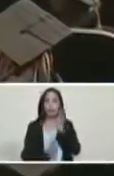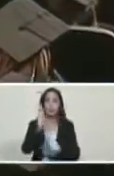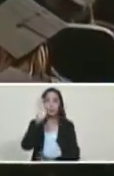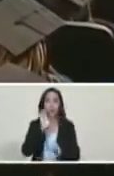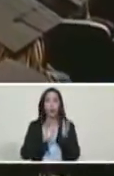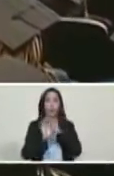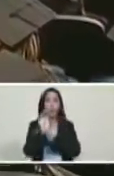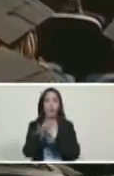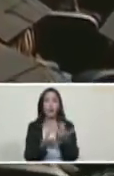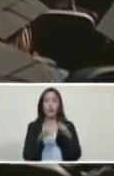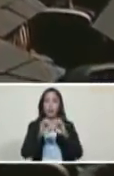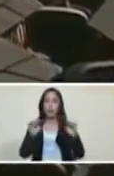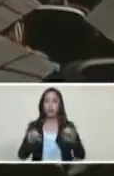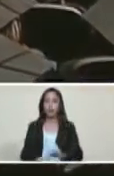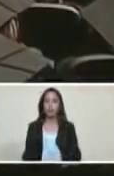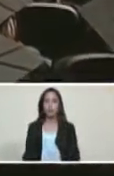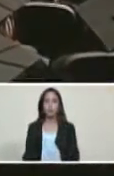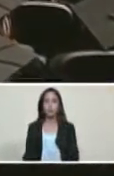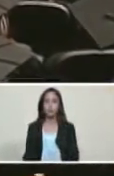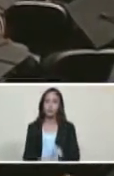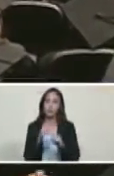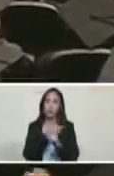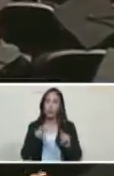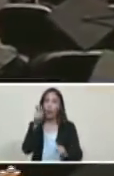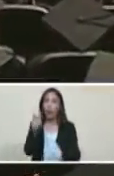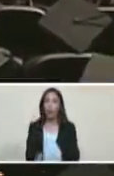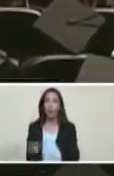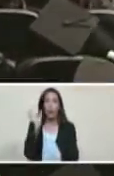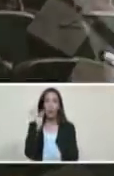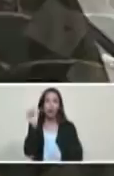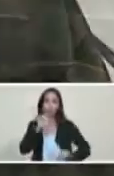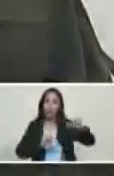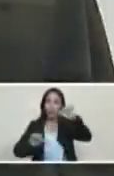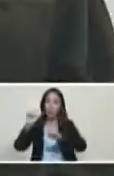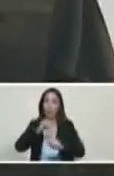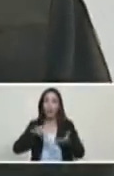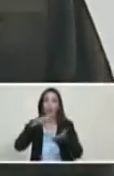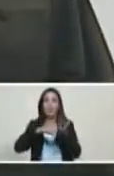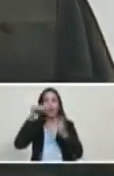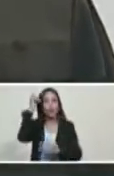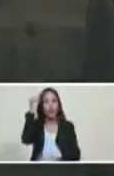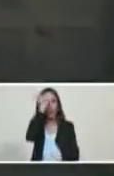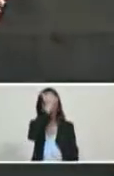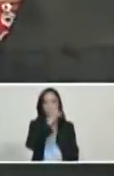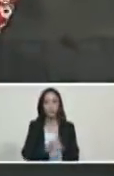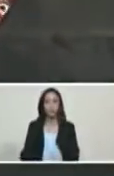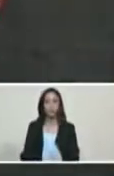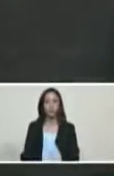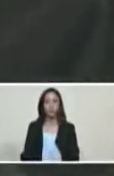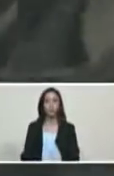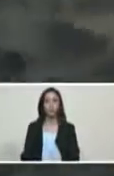nacional. María Beatriz Ruiz Gómez, mención química del Estado Yaracuy.